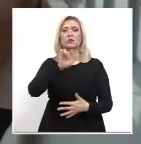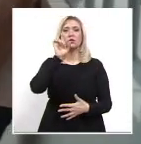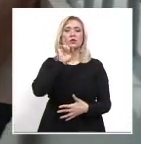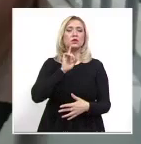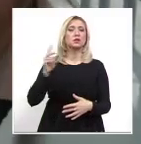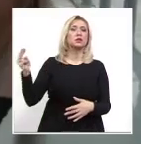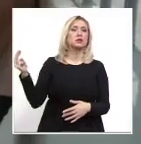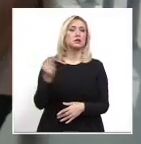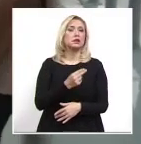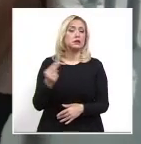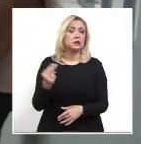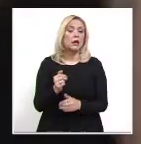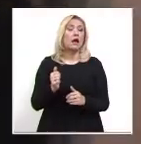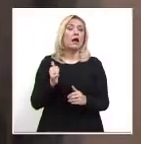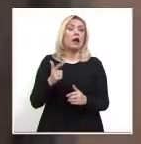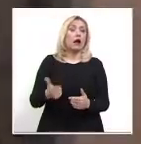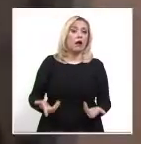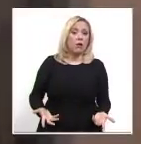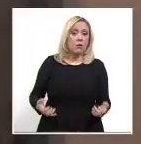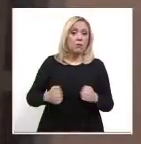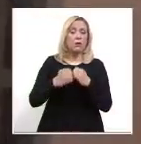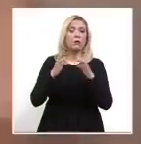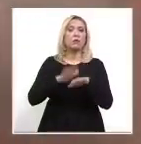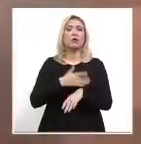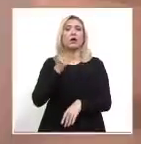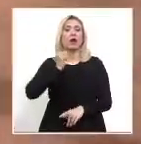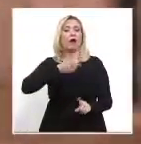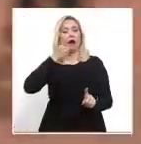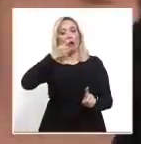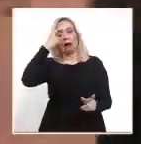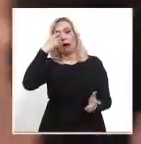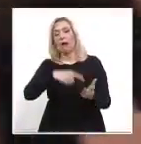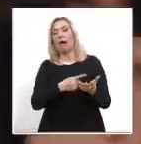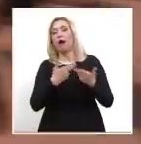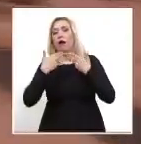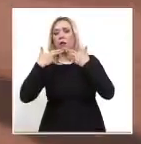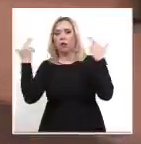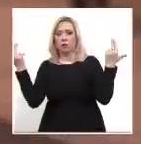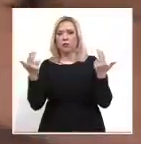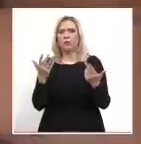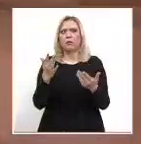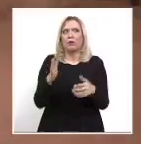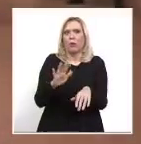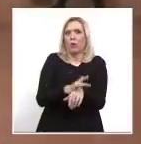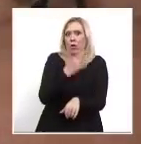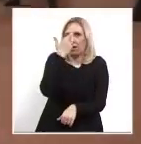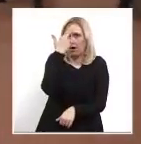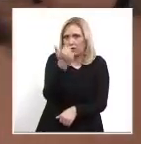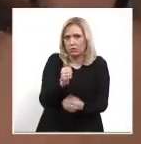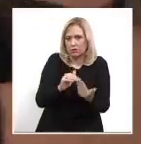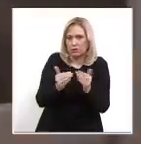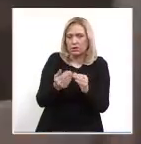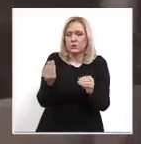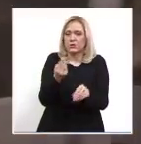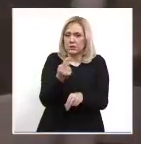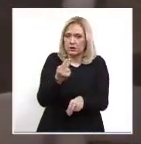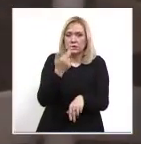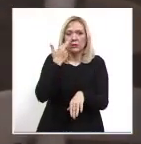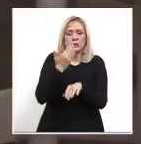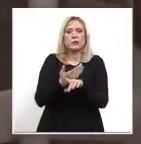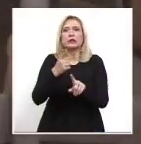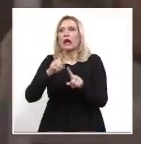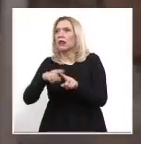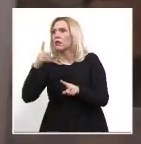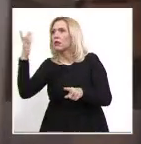salud mental. Además, solicitan a la Fiscalía General de la República investigar los hechos y deslindar responsabilidades